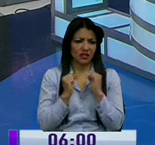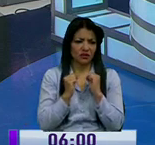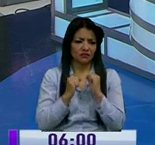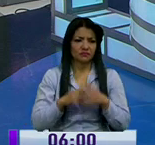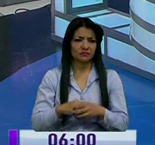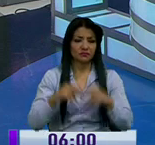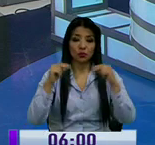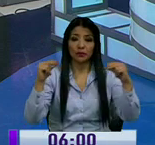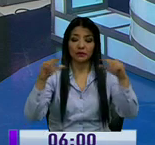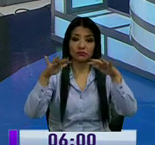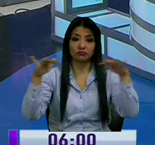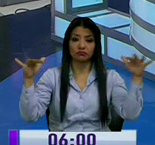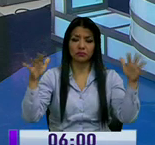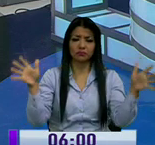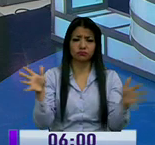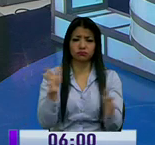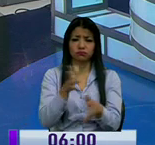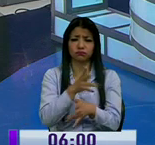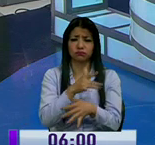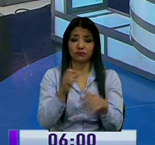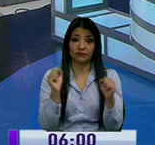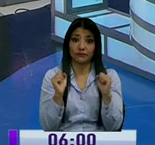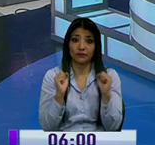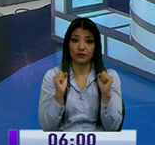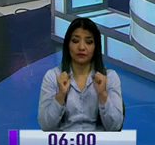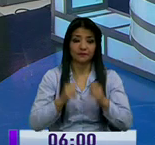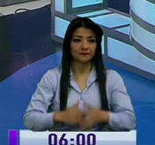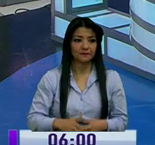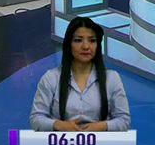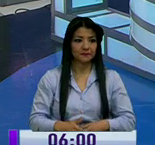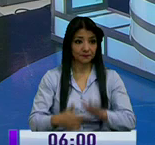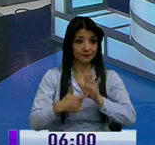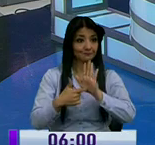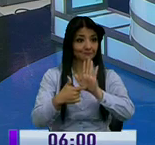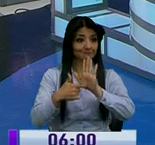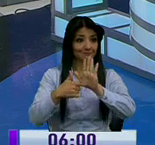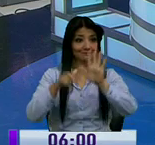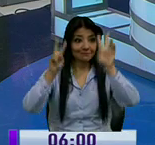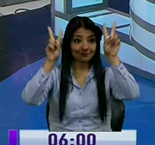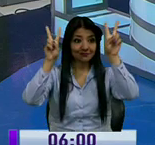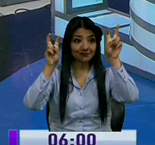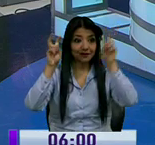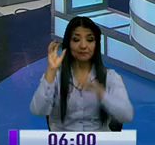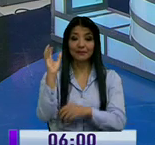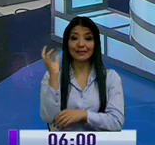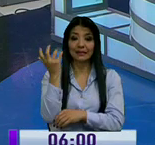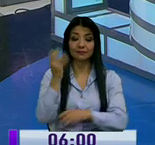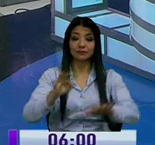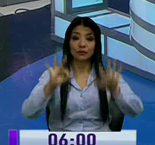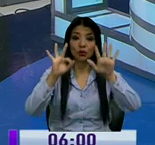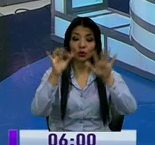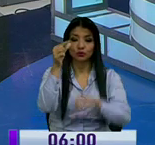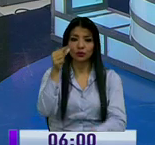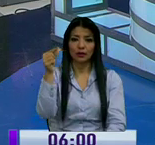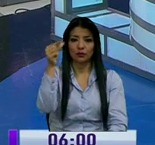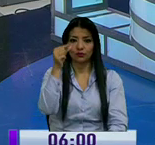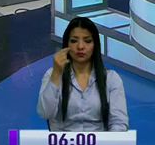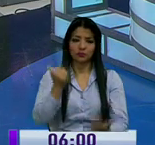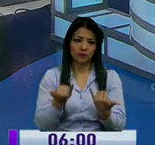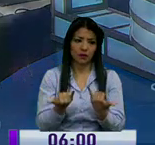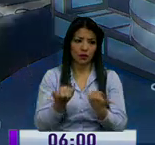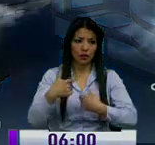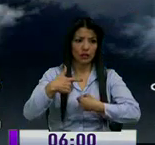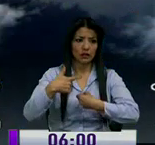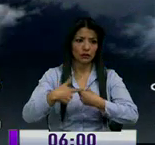nubes y hay unos vientos helados en la capital. Sí, claro. En pantalla usted puede ver cómo está el clima a esta hora. 8 grados centígrados la temperatura en la ciudad de